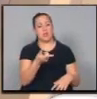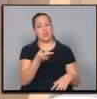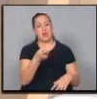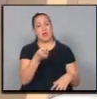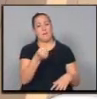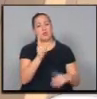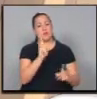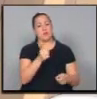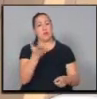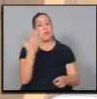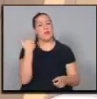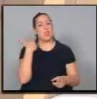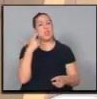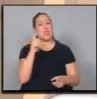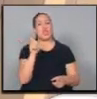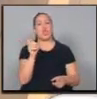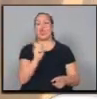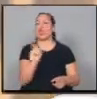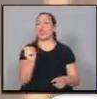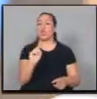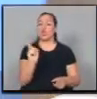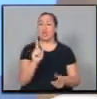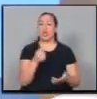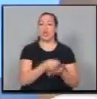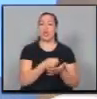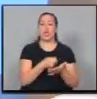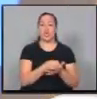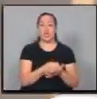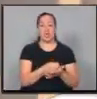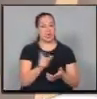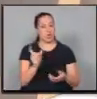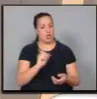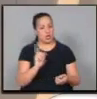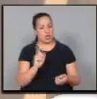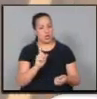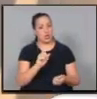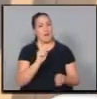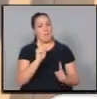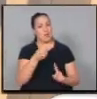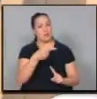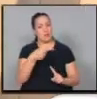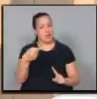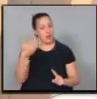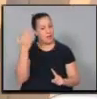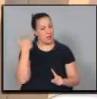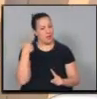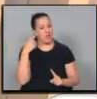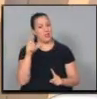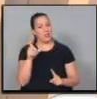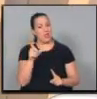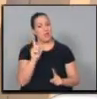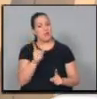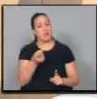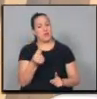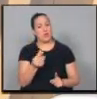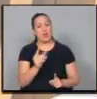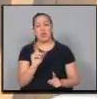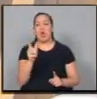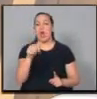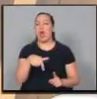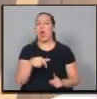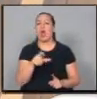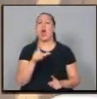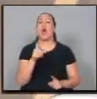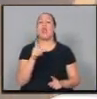precio me lo había dado con tarjeta. No, no, el de contado es ese. No, no, me lo diste la semana pasada con tarjeta este precio. Ah. No, ahora con